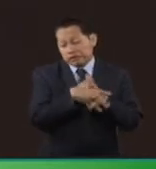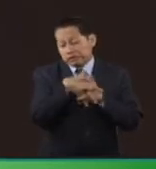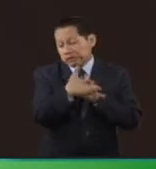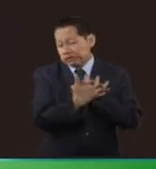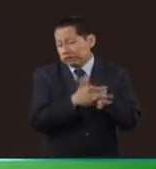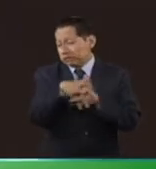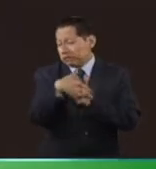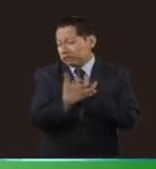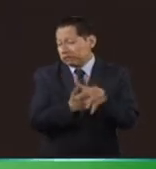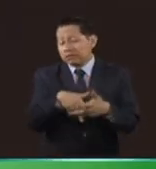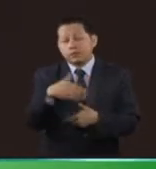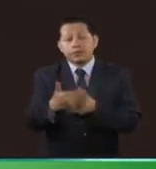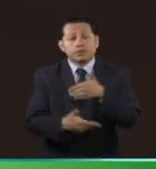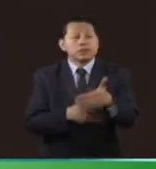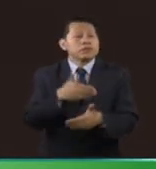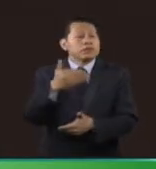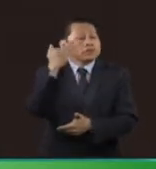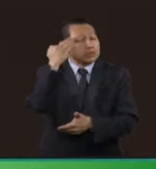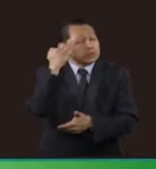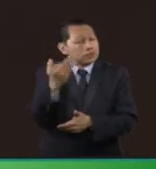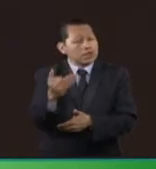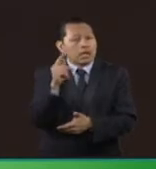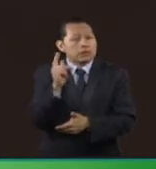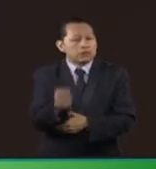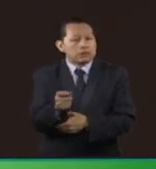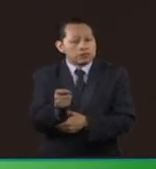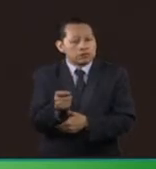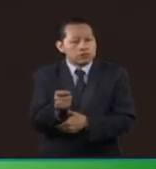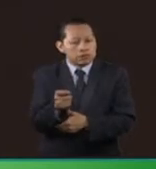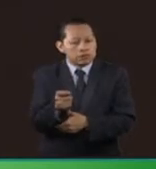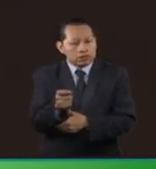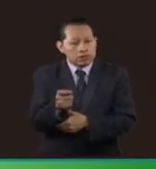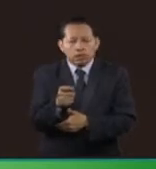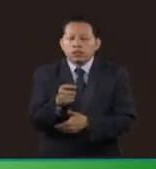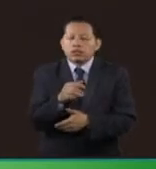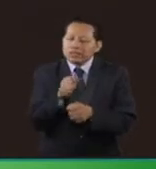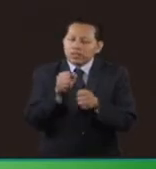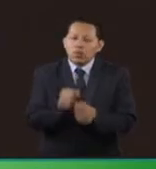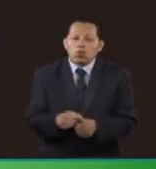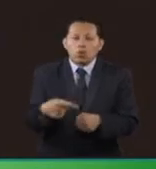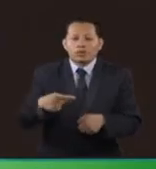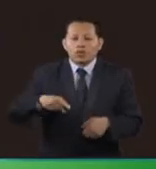el que al paso del tiempo debilitará y hará caer